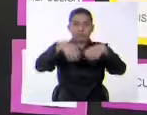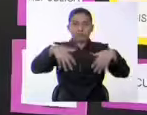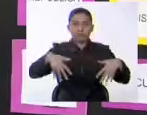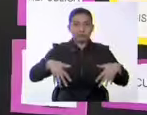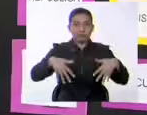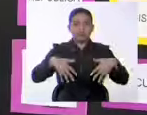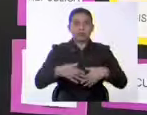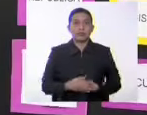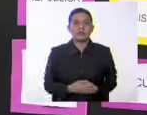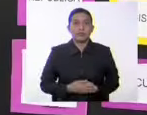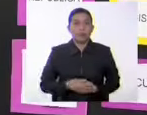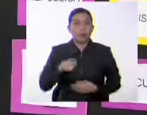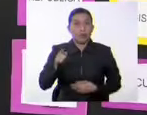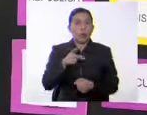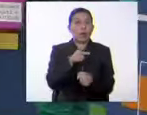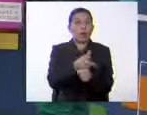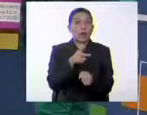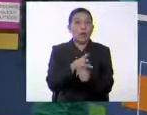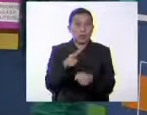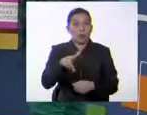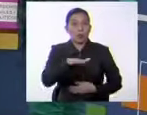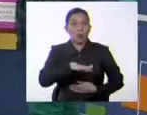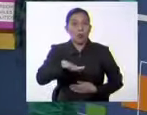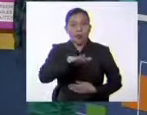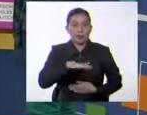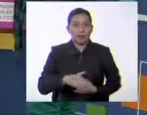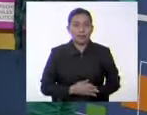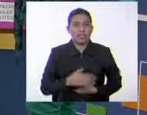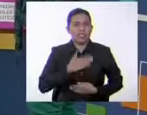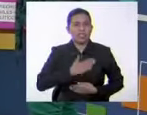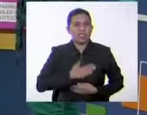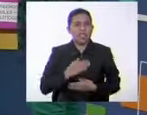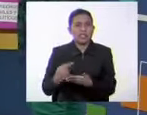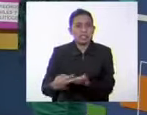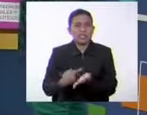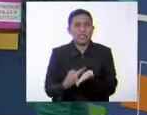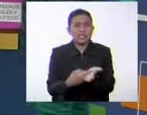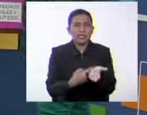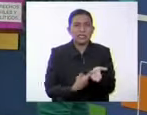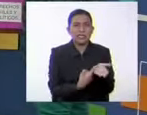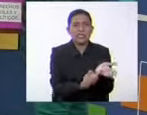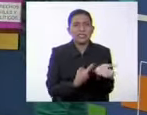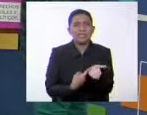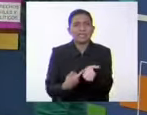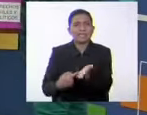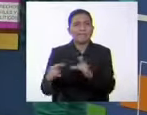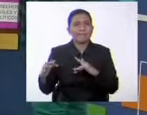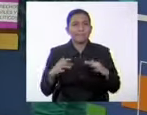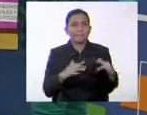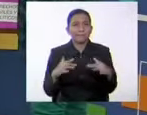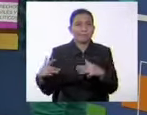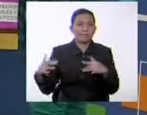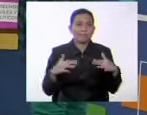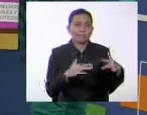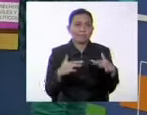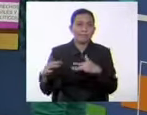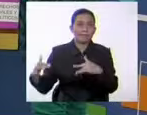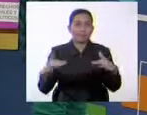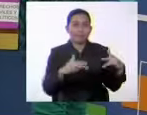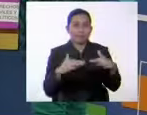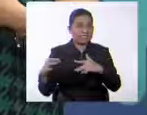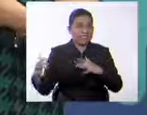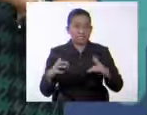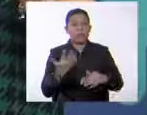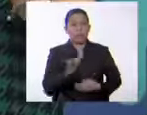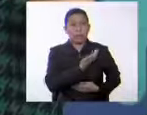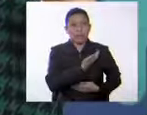Reino de Guatemala, ¿verdad? Por supuesto, entonces ese era el debate y esas eran las guerras, los conflictos, porque el que era presidente quería